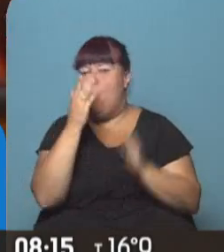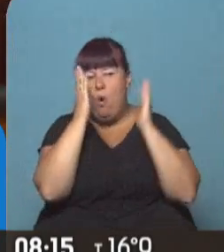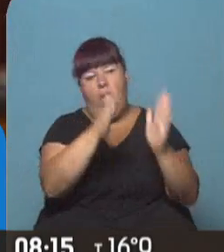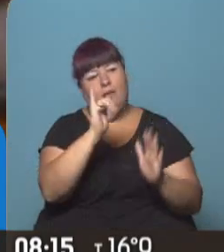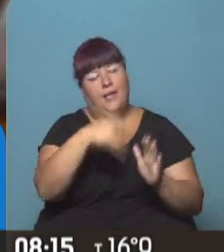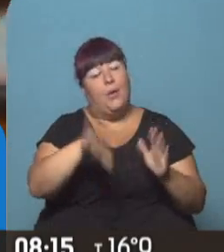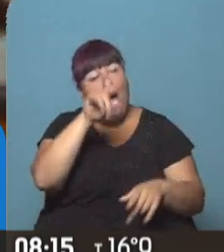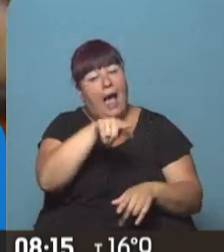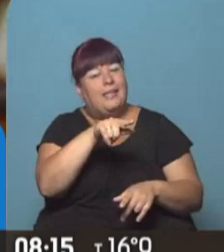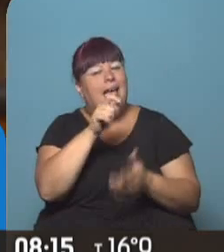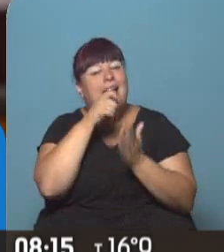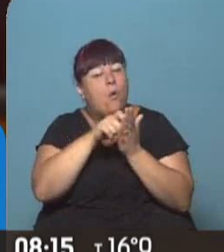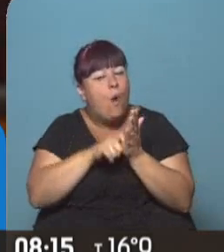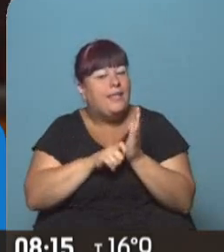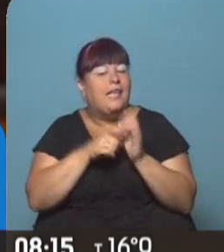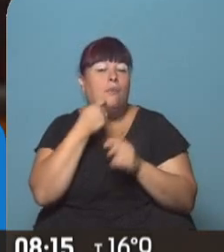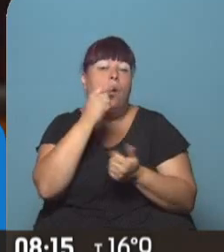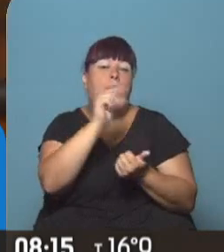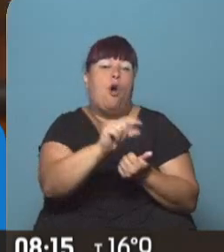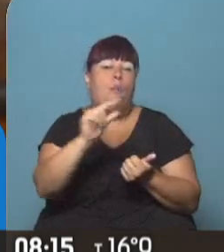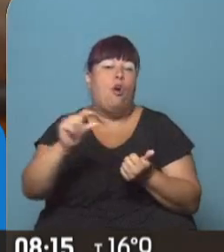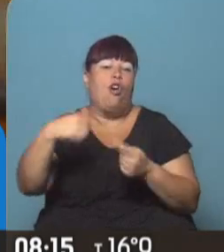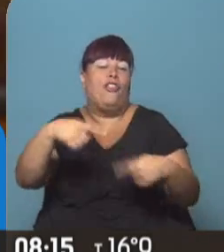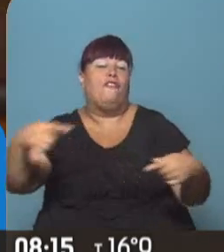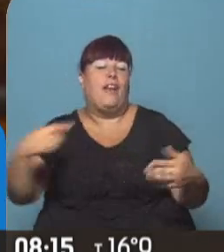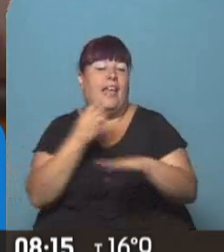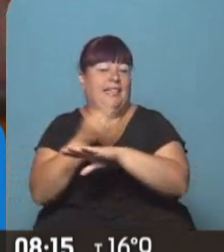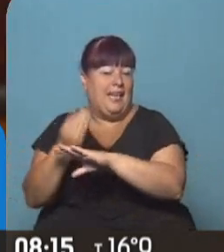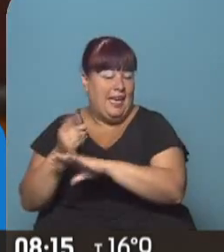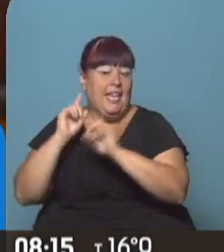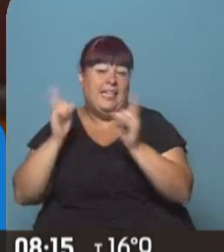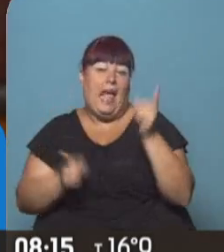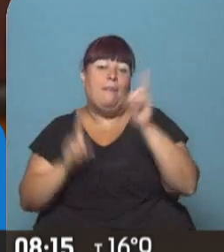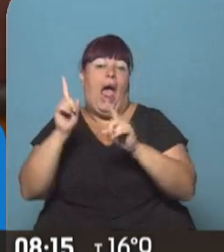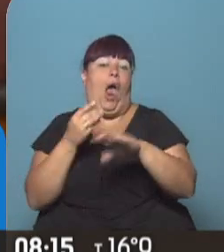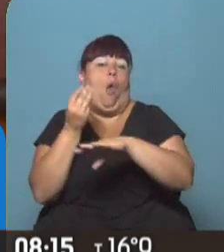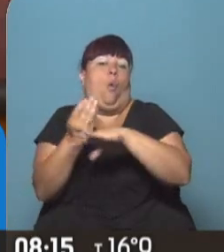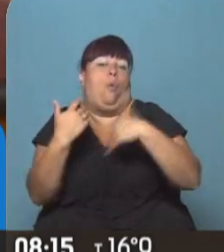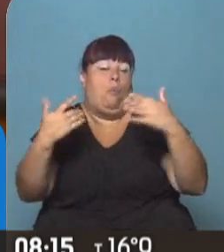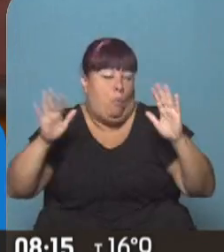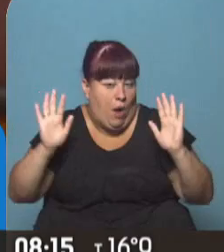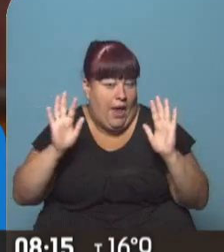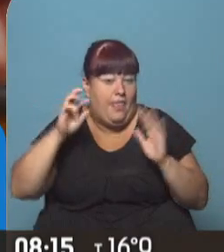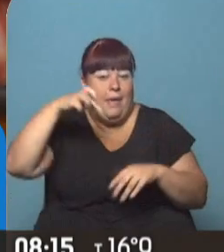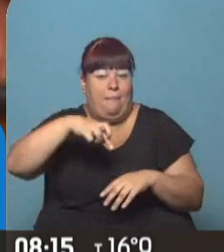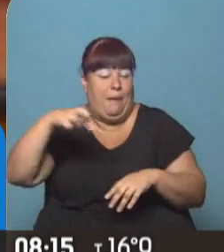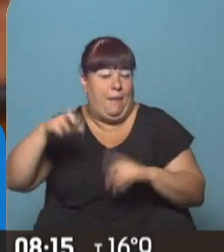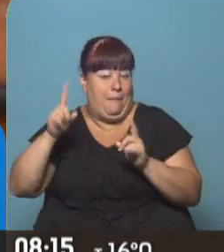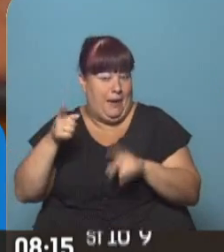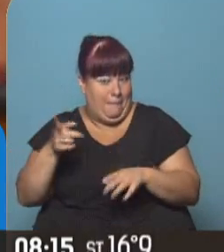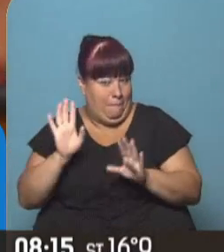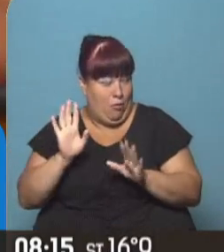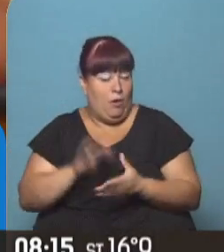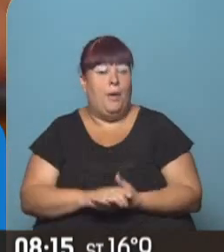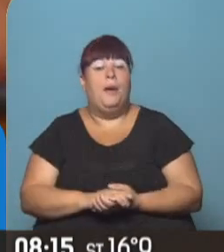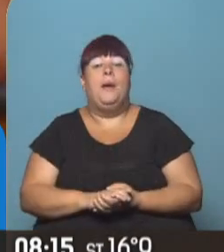votos de Lula, más bien, indican las encuestas, se repartirían entre distintas candidaturas, incluida alguna candidatura que pueda tener el Partido de